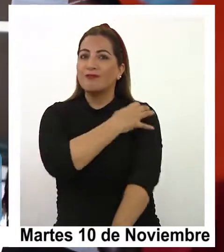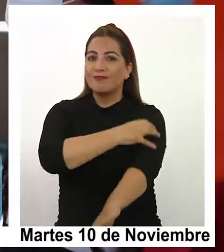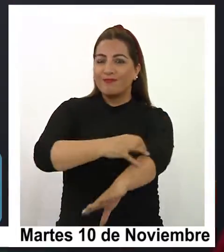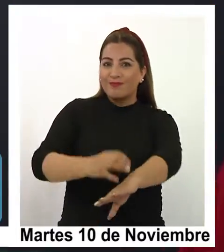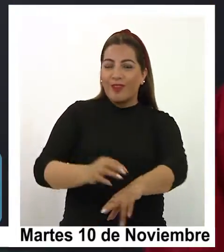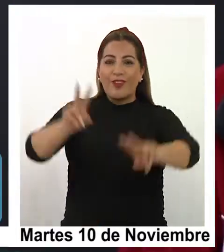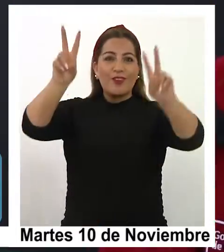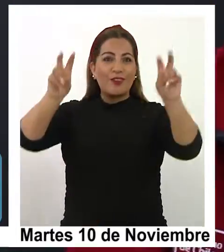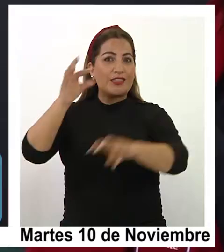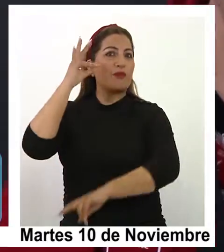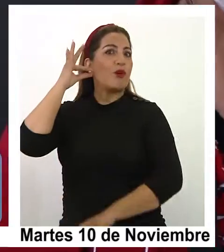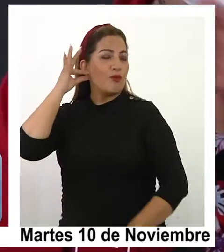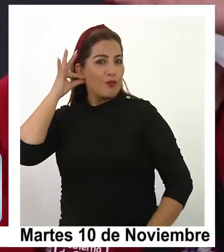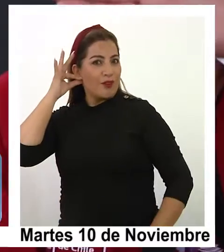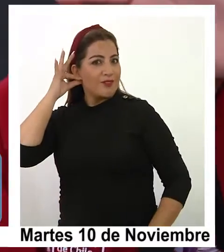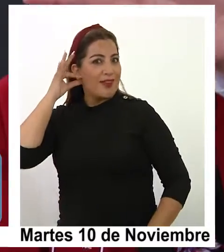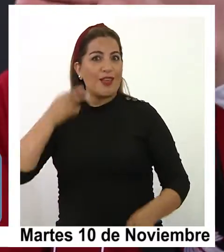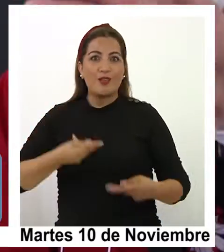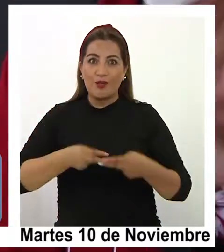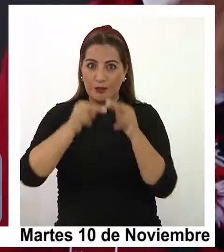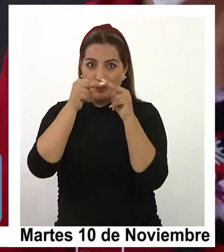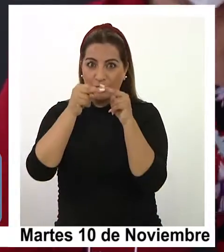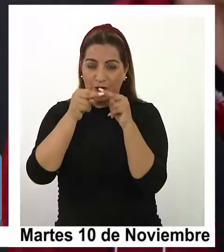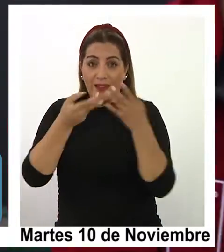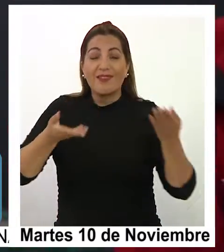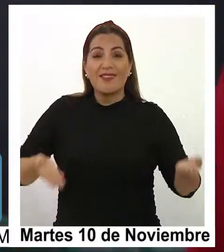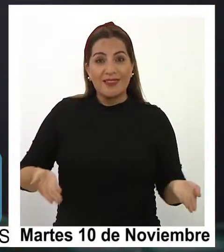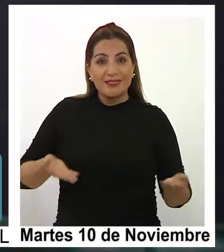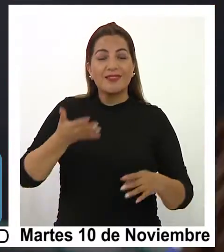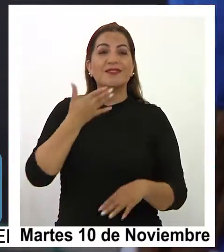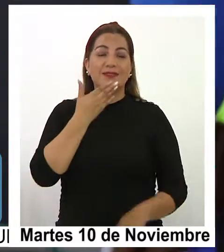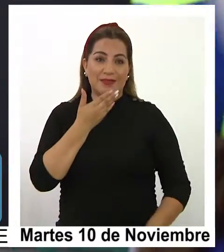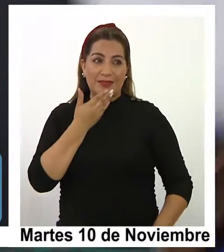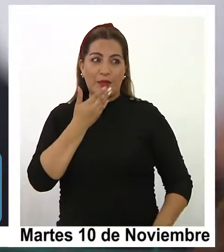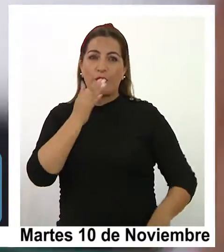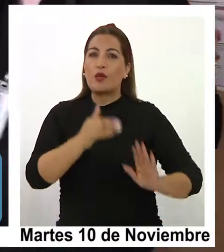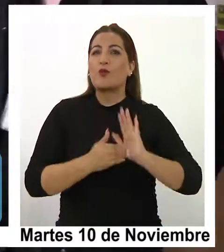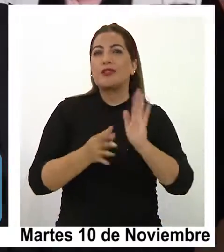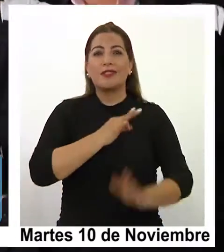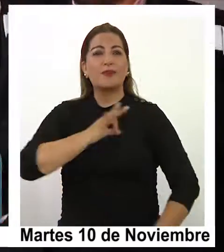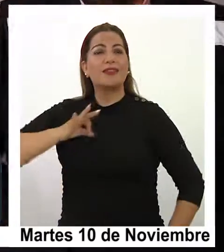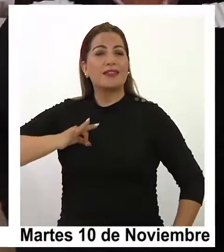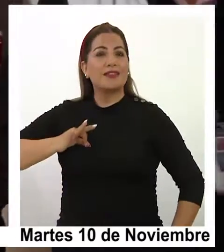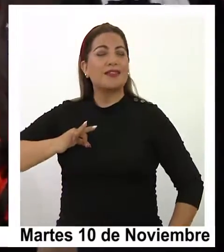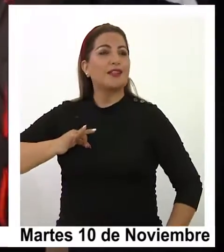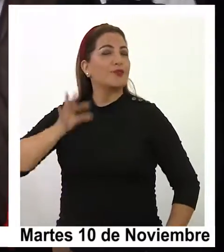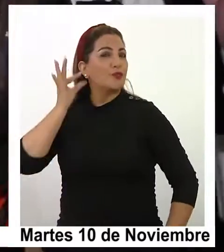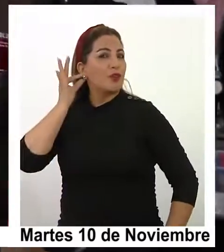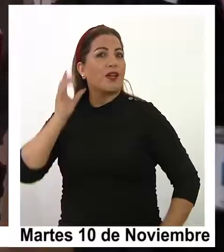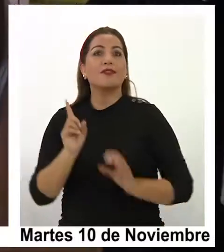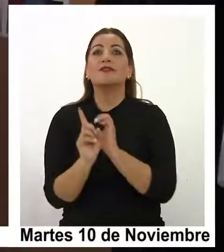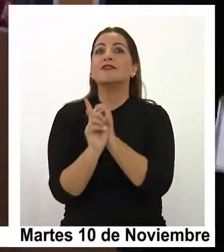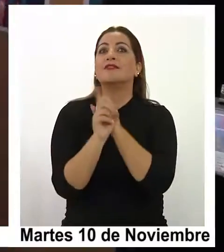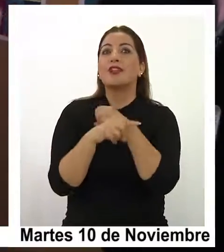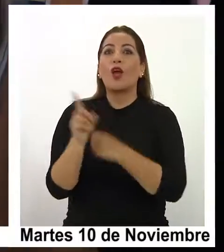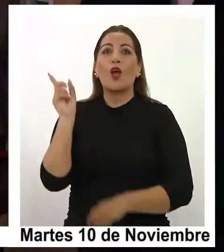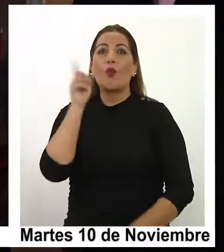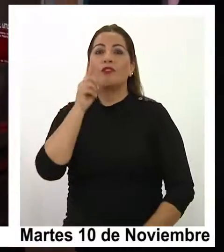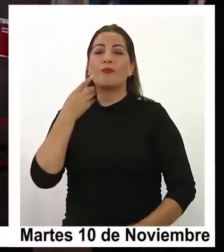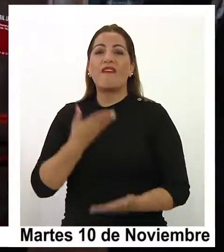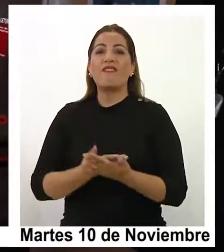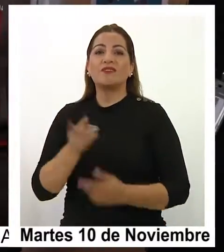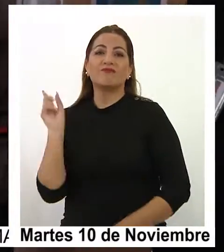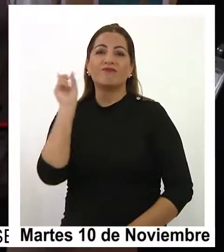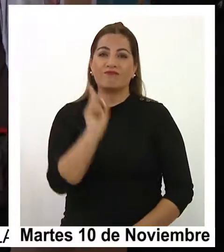en lo que respecta a mujeres en esa área. Así, incluso lo destacó la Ministra de la Mujer y Equidad de Género en su última